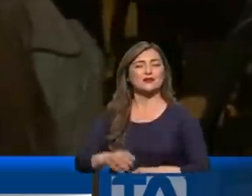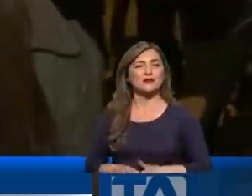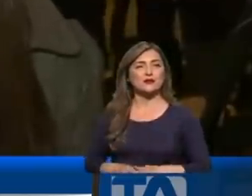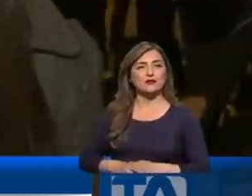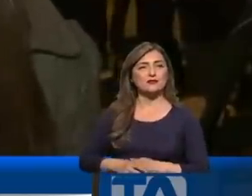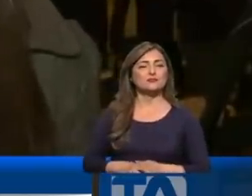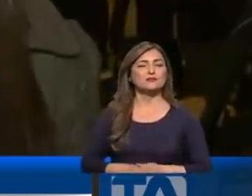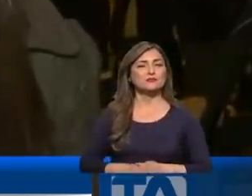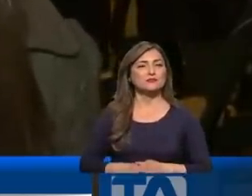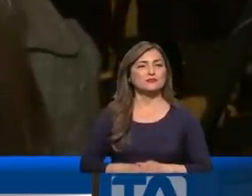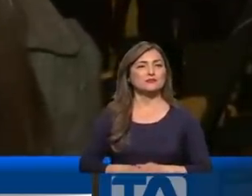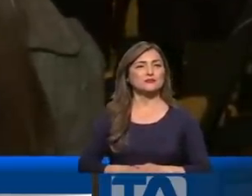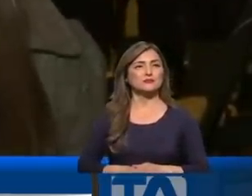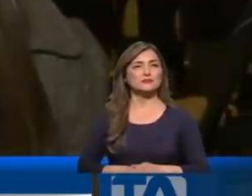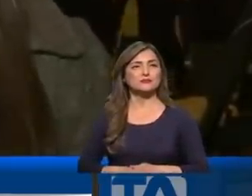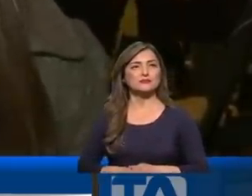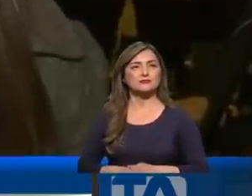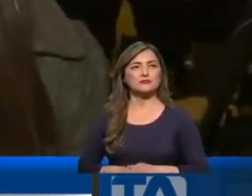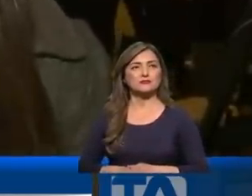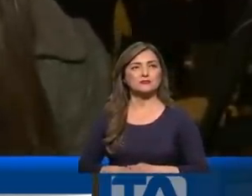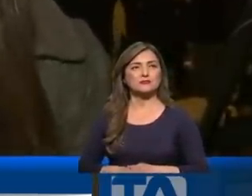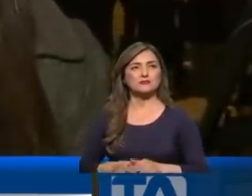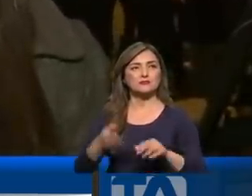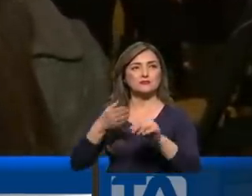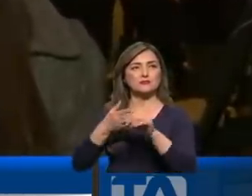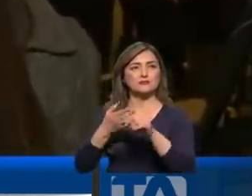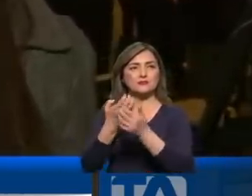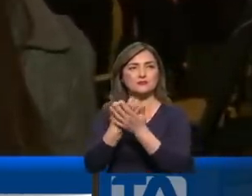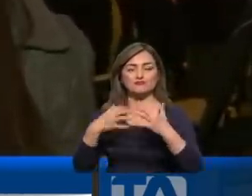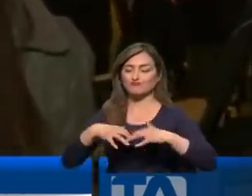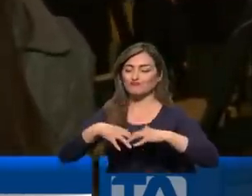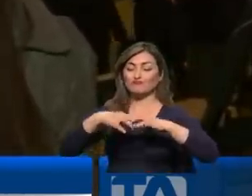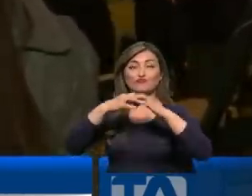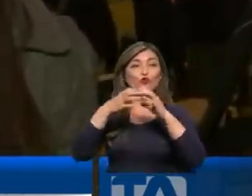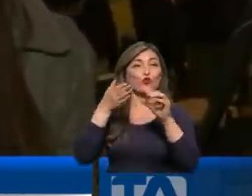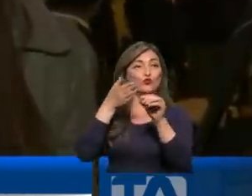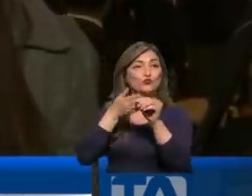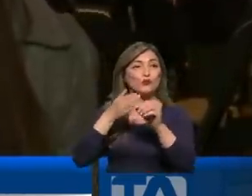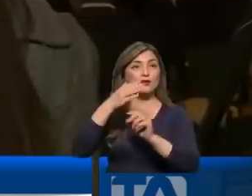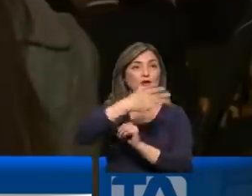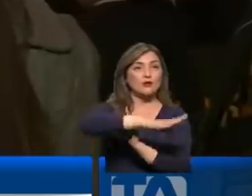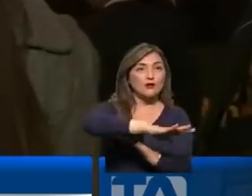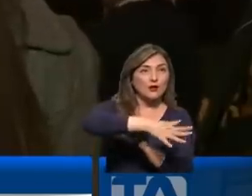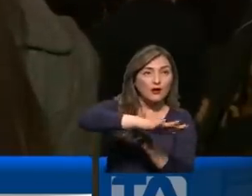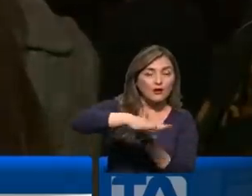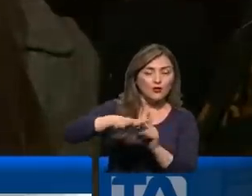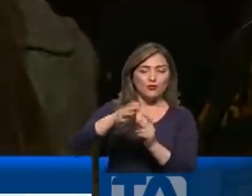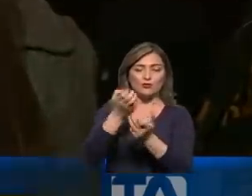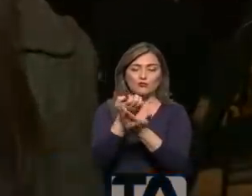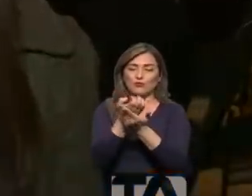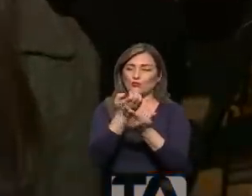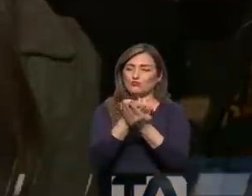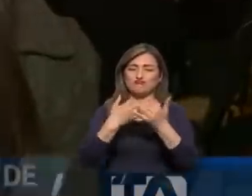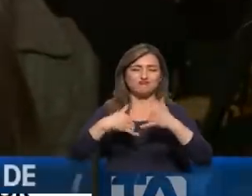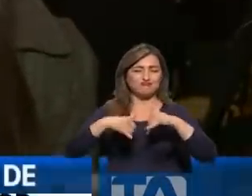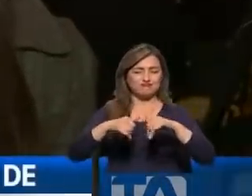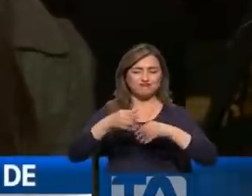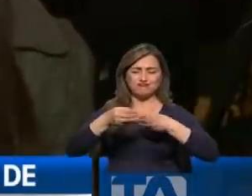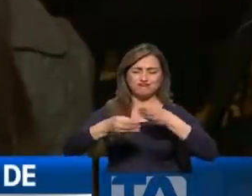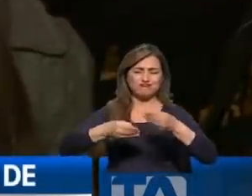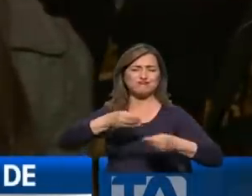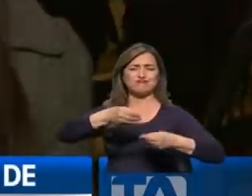una iniciativa con la que se busca generar la reactivación económica en el país y crear un ambiente económico sostenible para que